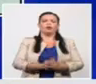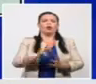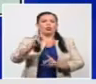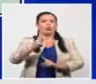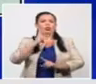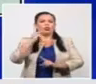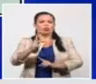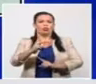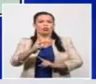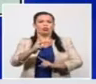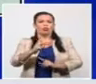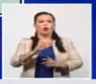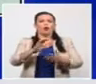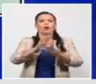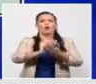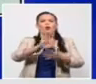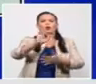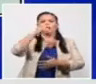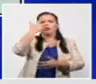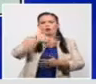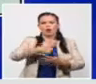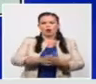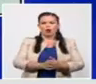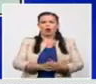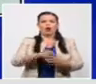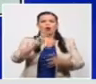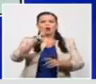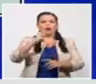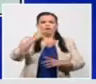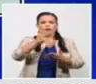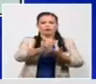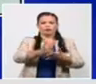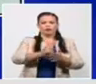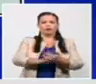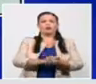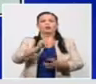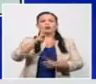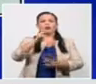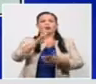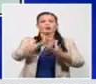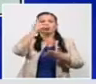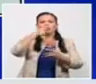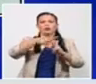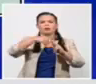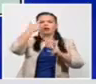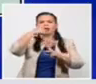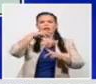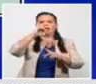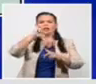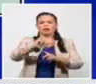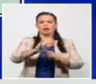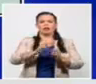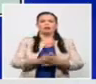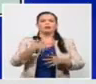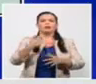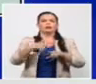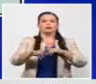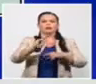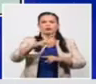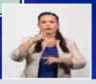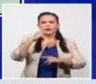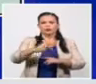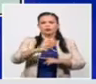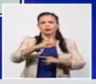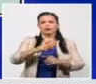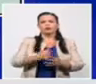de Cacocún, 2 de Mayarí, y en Zaguatánamo y Fran País se diagnostican un paciente